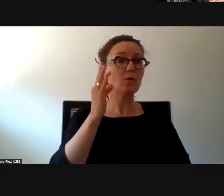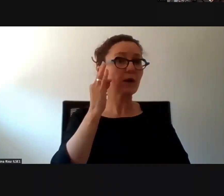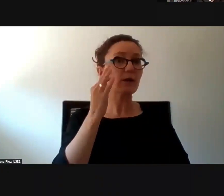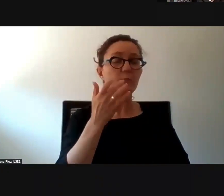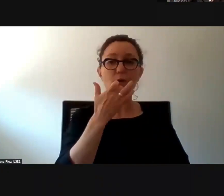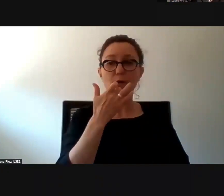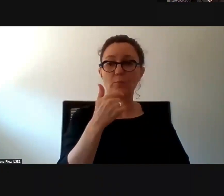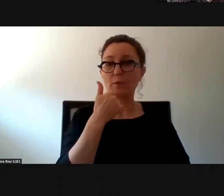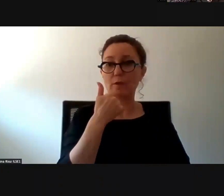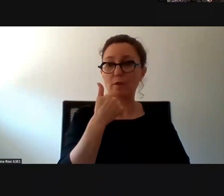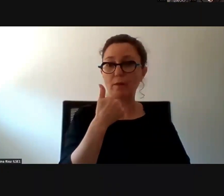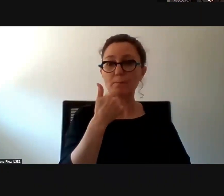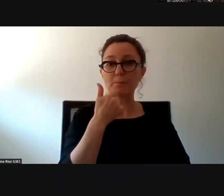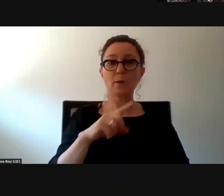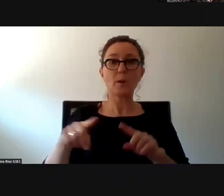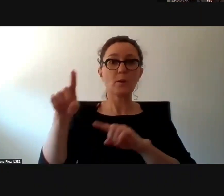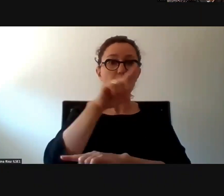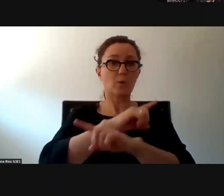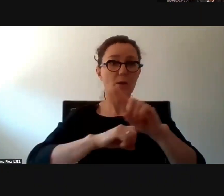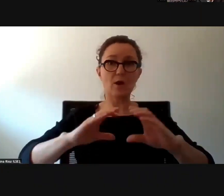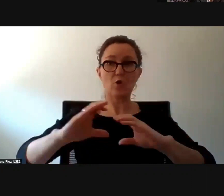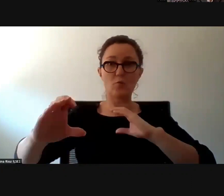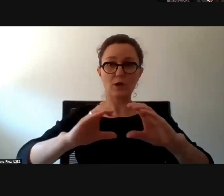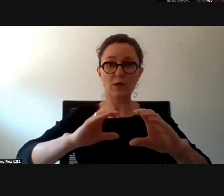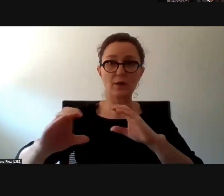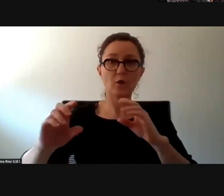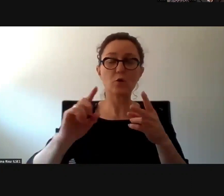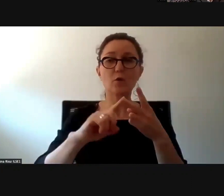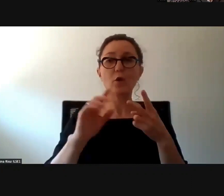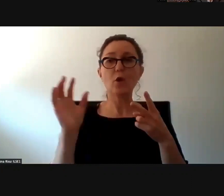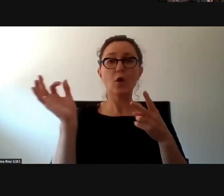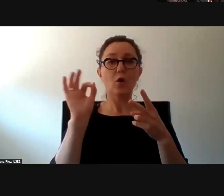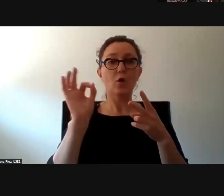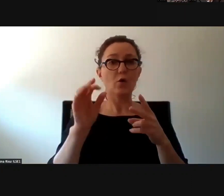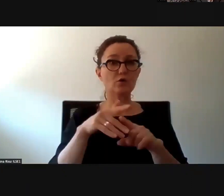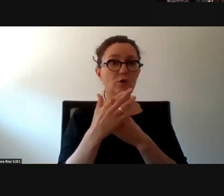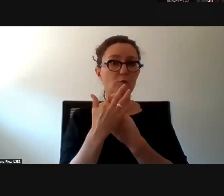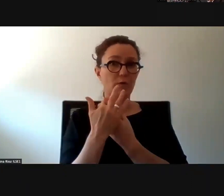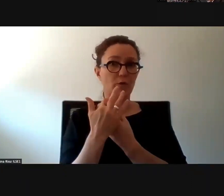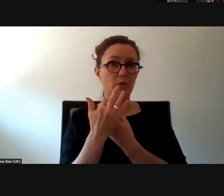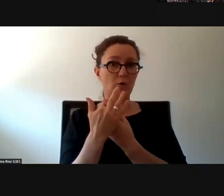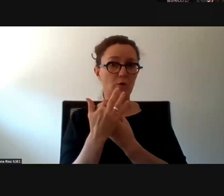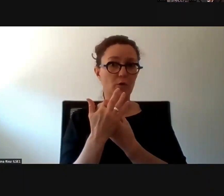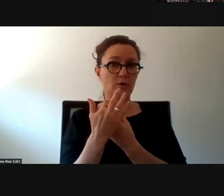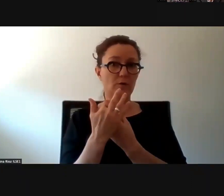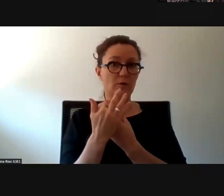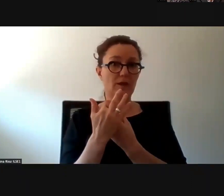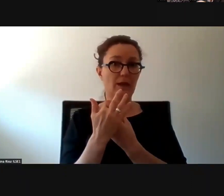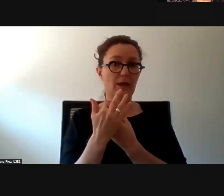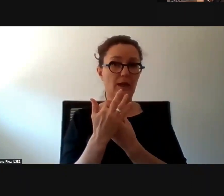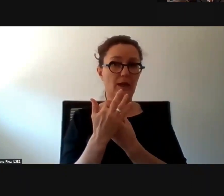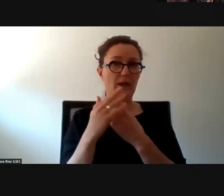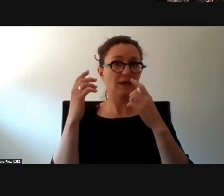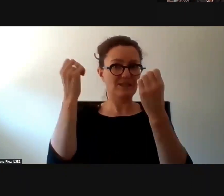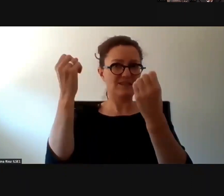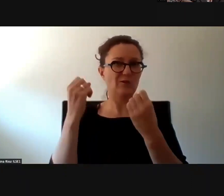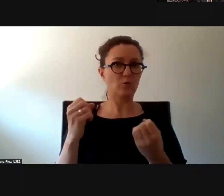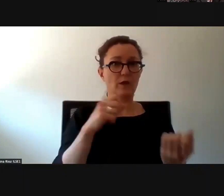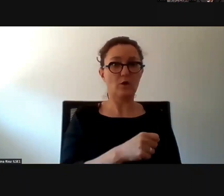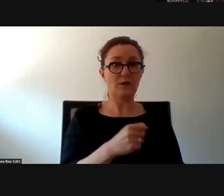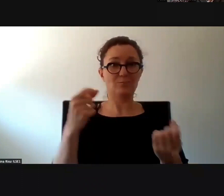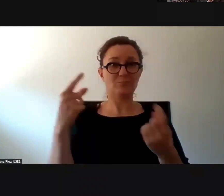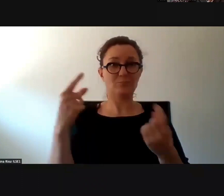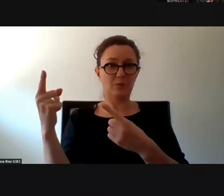dificultad de comunicación o que está en una situación a lo mejor de institucionalización, etcétera, ya se le ha